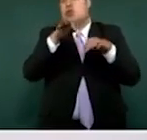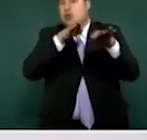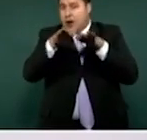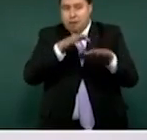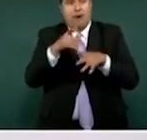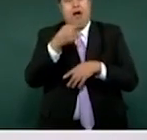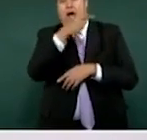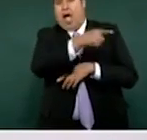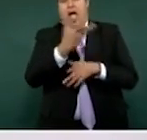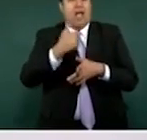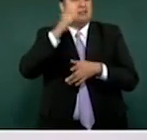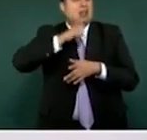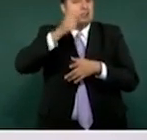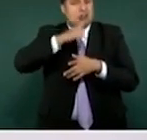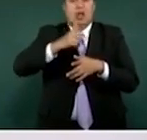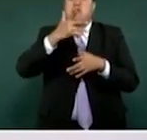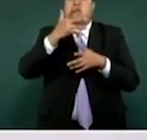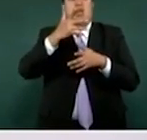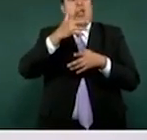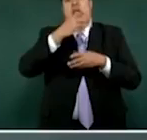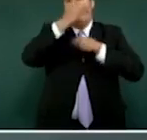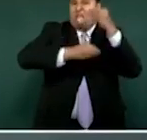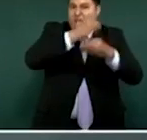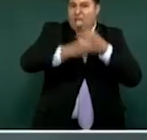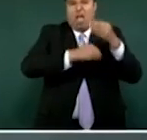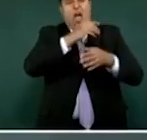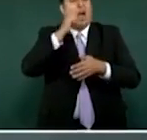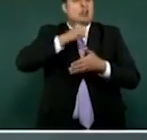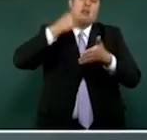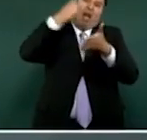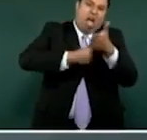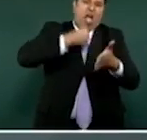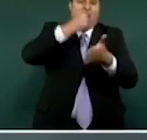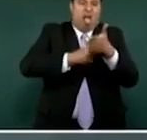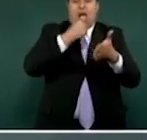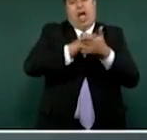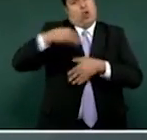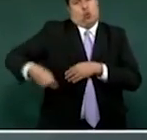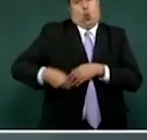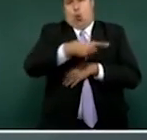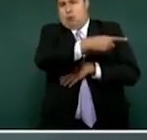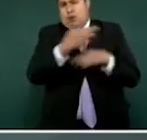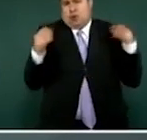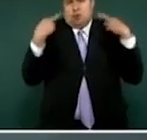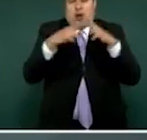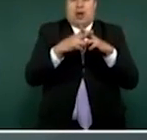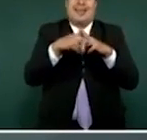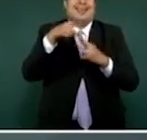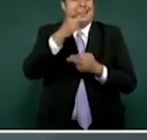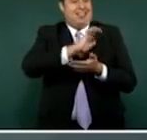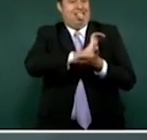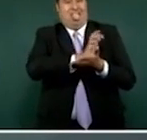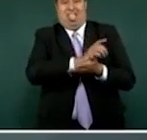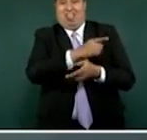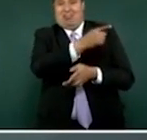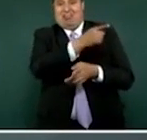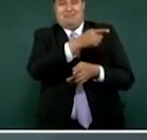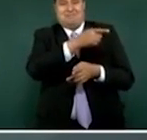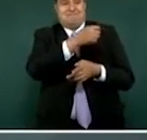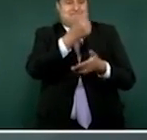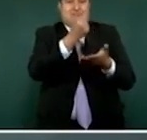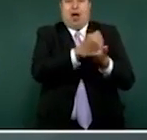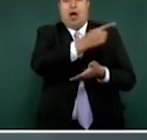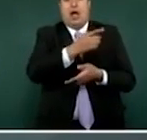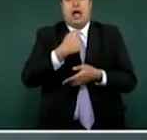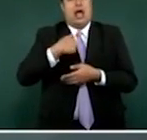ricosos, nada más saben de protestas. Se les estigmatizó porque lo que querían era